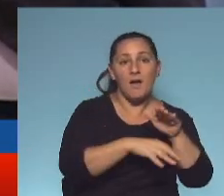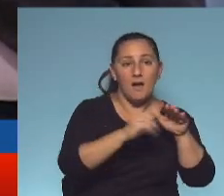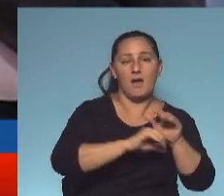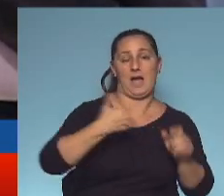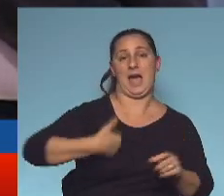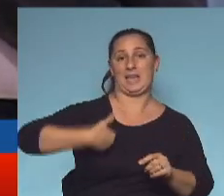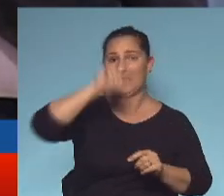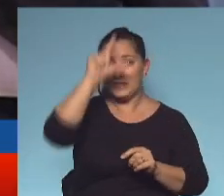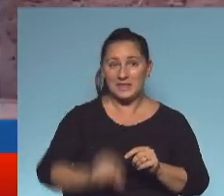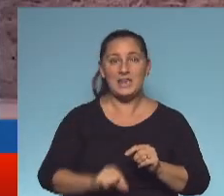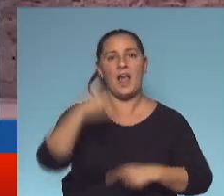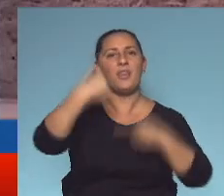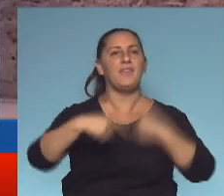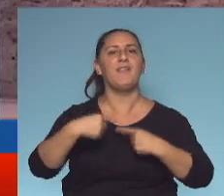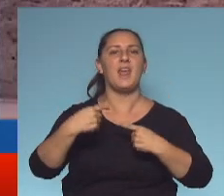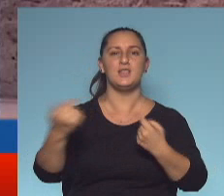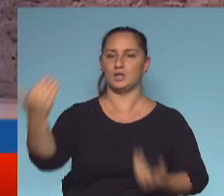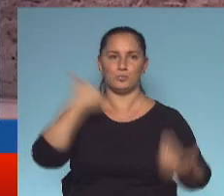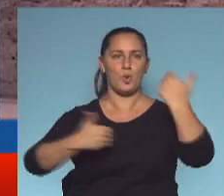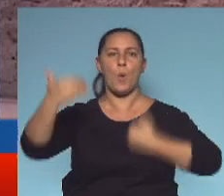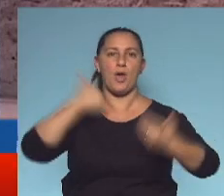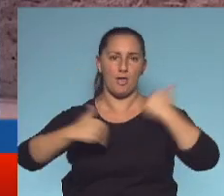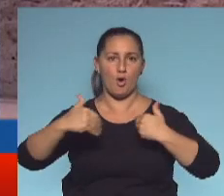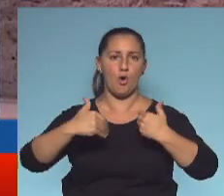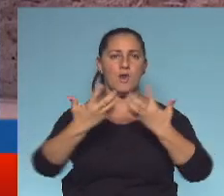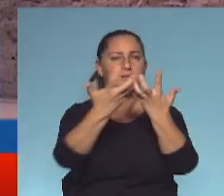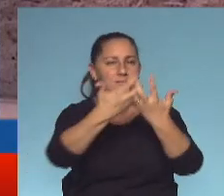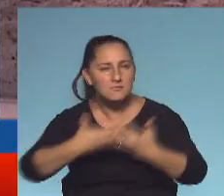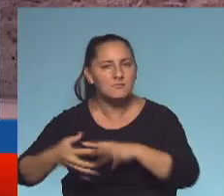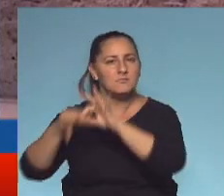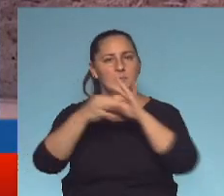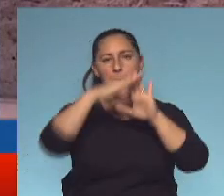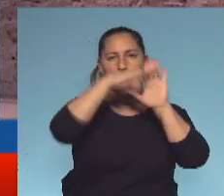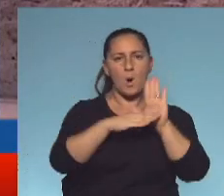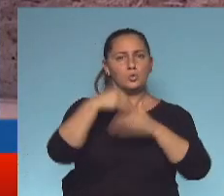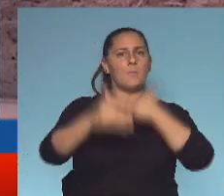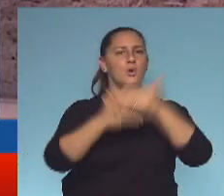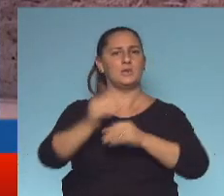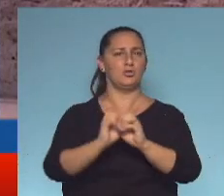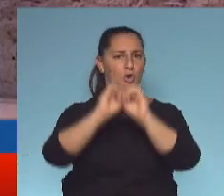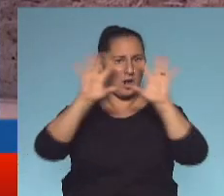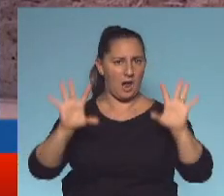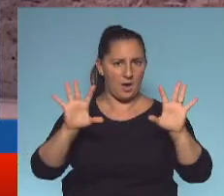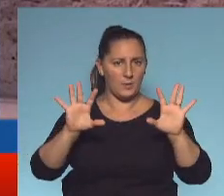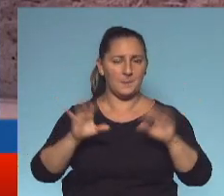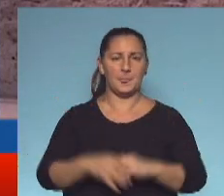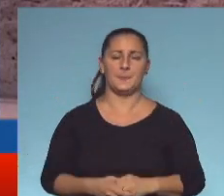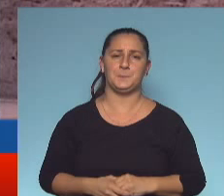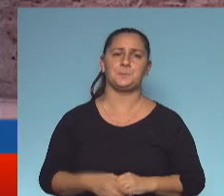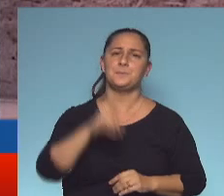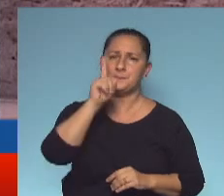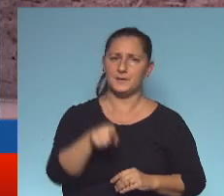país, logrando gestionar los diferentes proveedores de manera coordinada y con pautas y procesos claros de mayor eficiencia. También